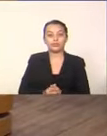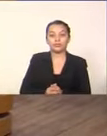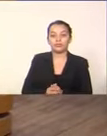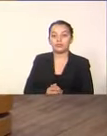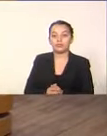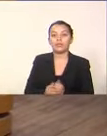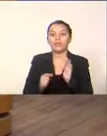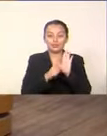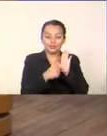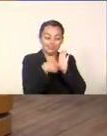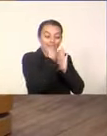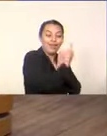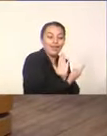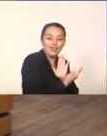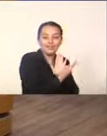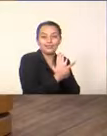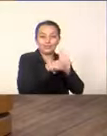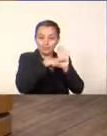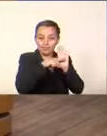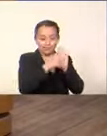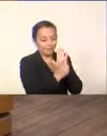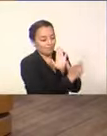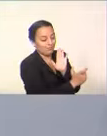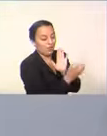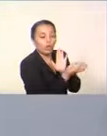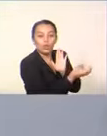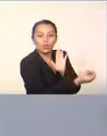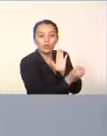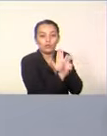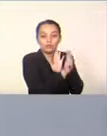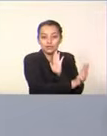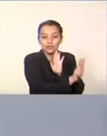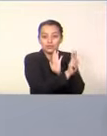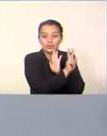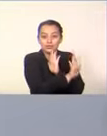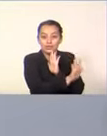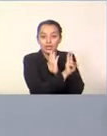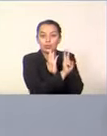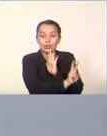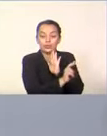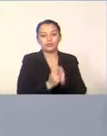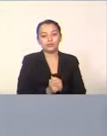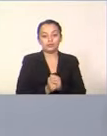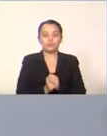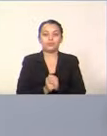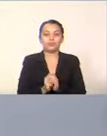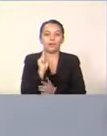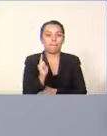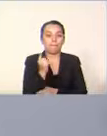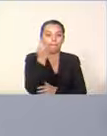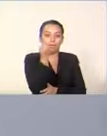minuendo. Lo escribimos, ¿no? Igual que antes, iniciamos desde las unidades hasta las centenas. Recuerden muy bien, primero